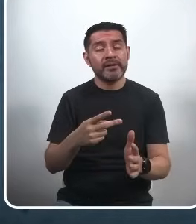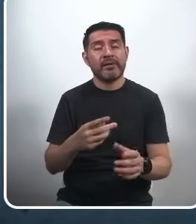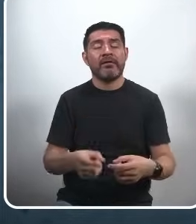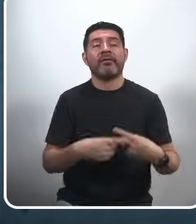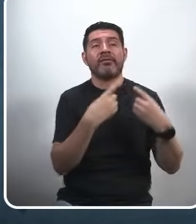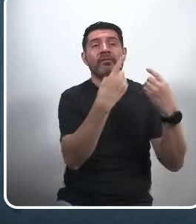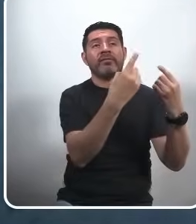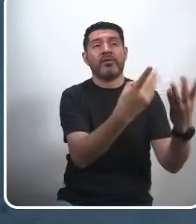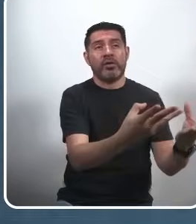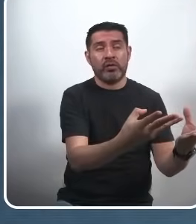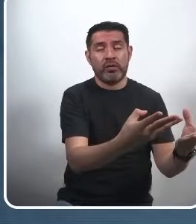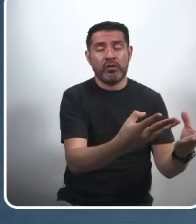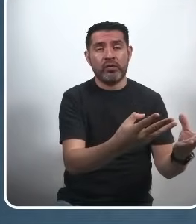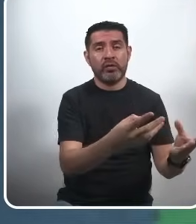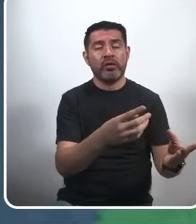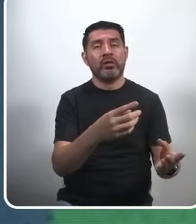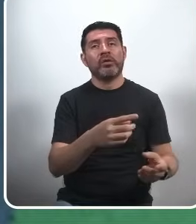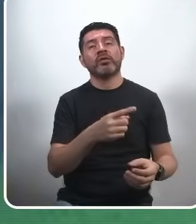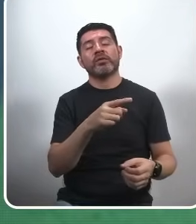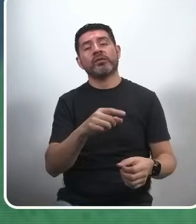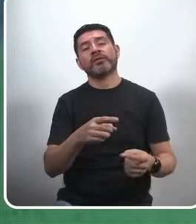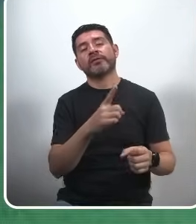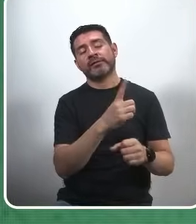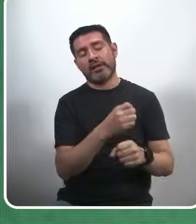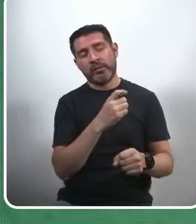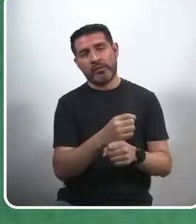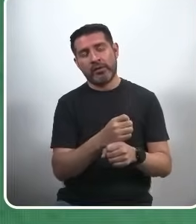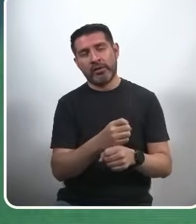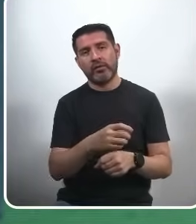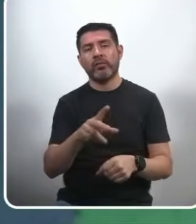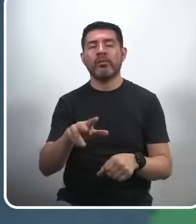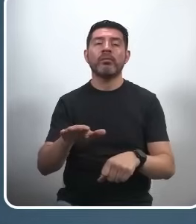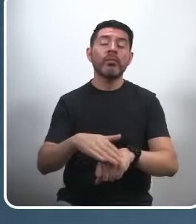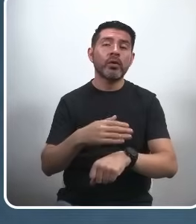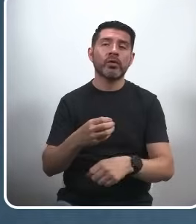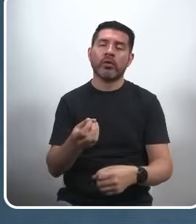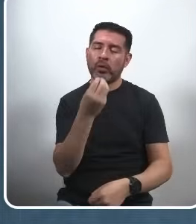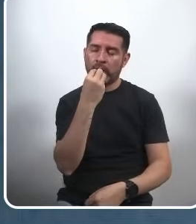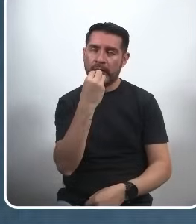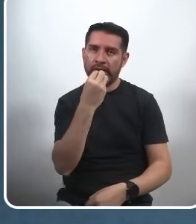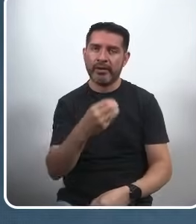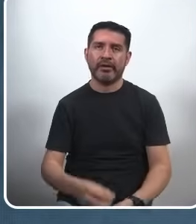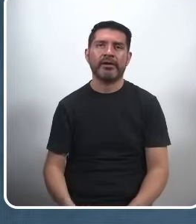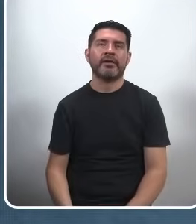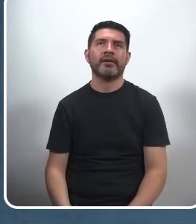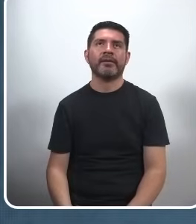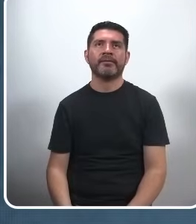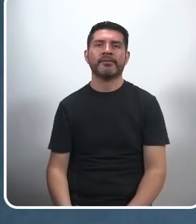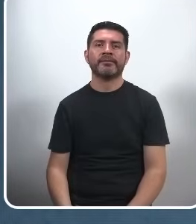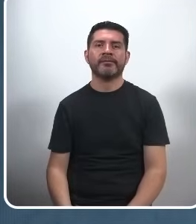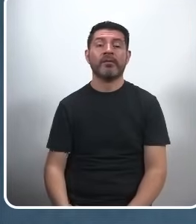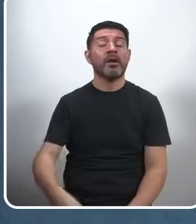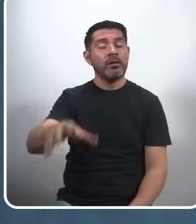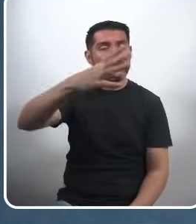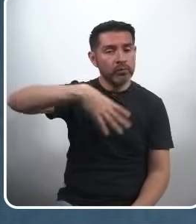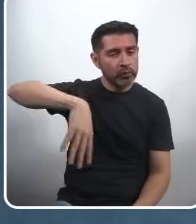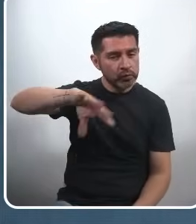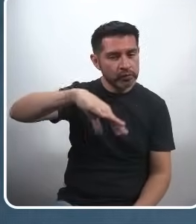interesante. Busca la paz con todos y la santidad al mismo tiempo. O